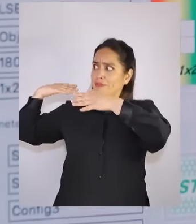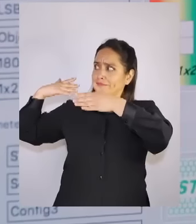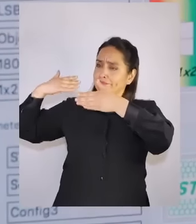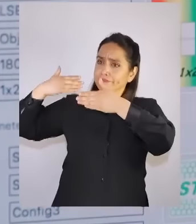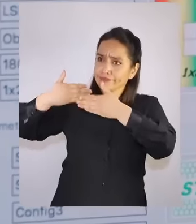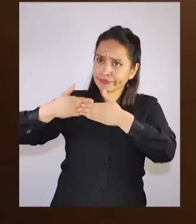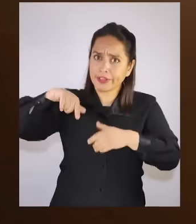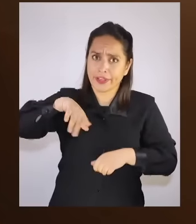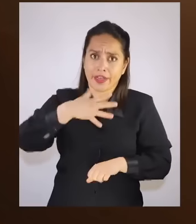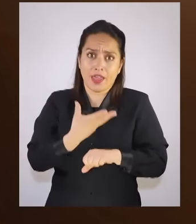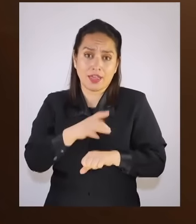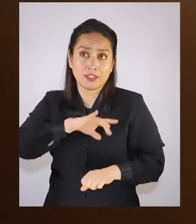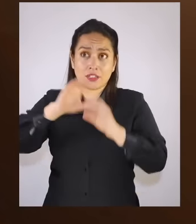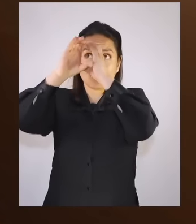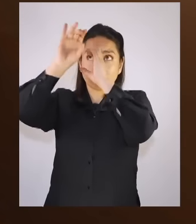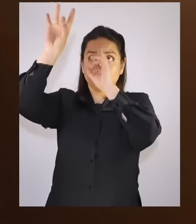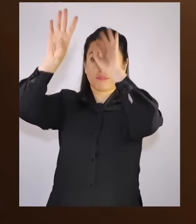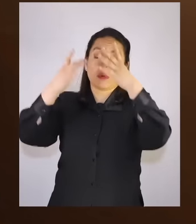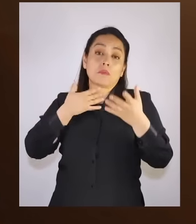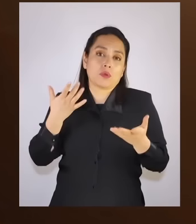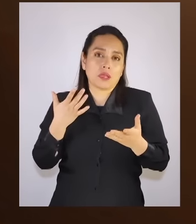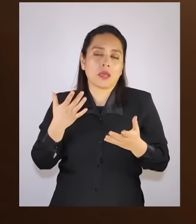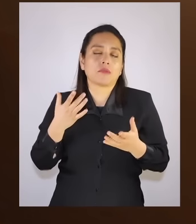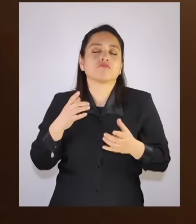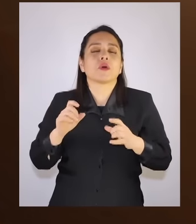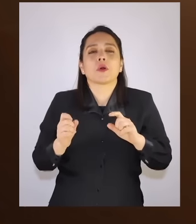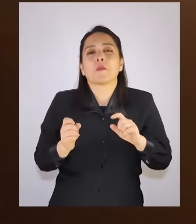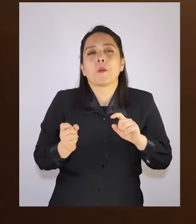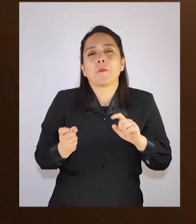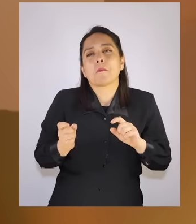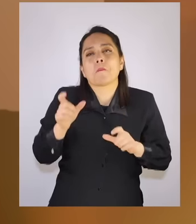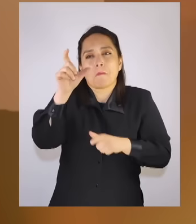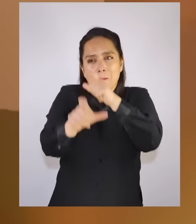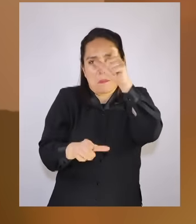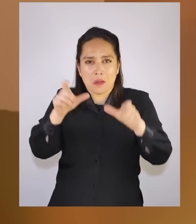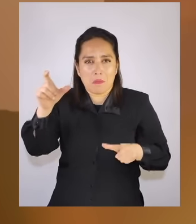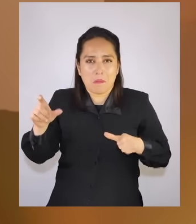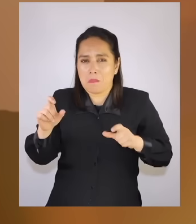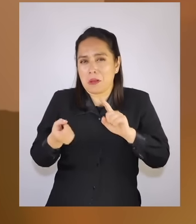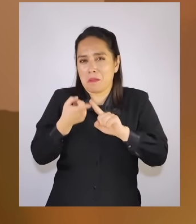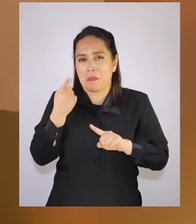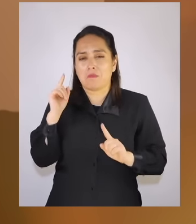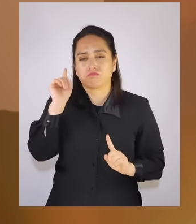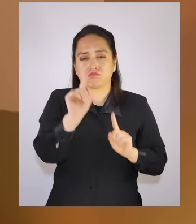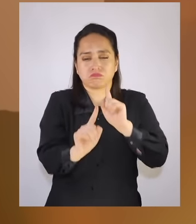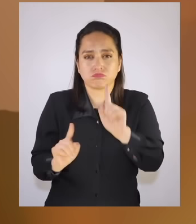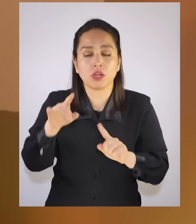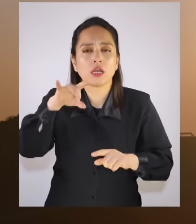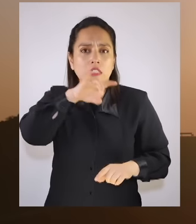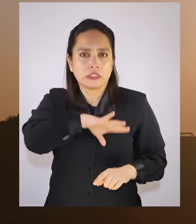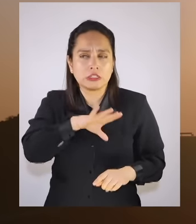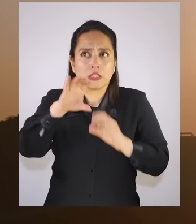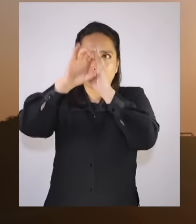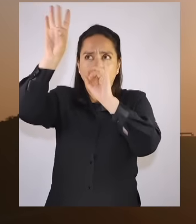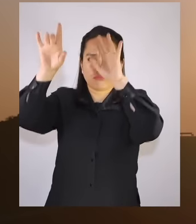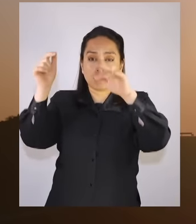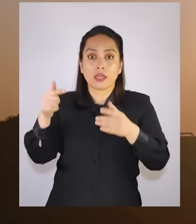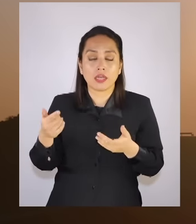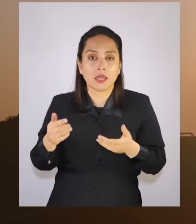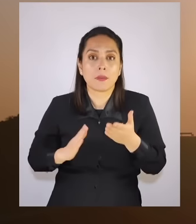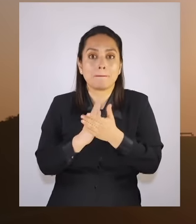Chile, ya sea por los primeros astrónomos que viajaban y caminaban y en descubrir estos lugares donde hace 60, 70 años se instalaron